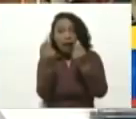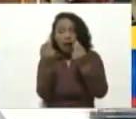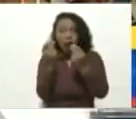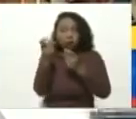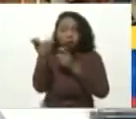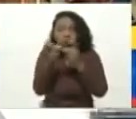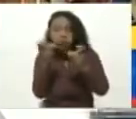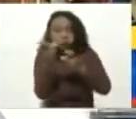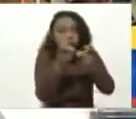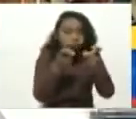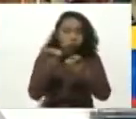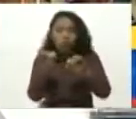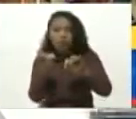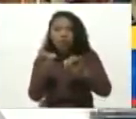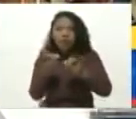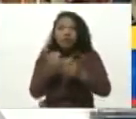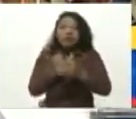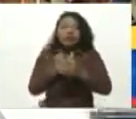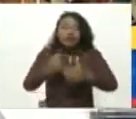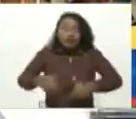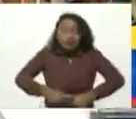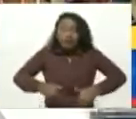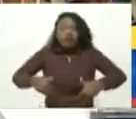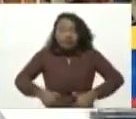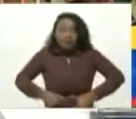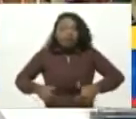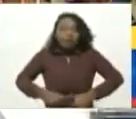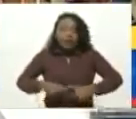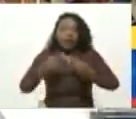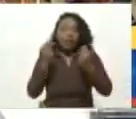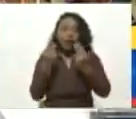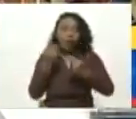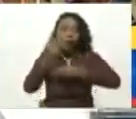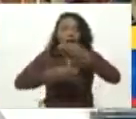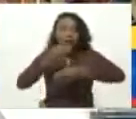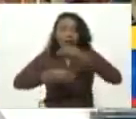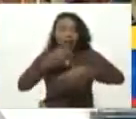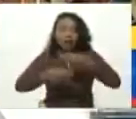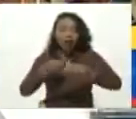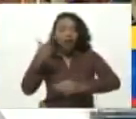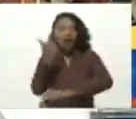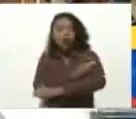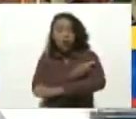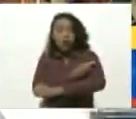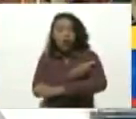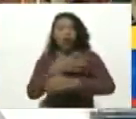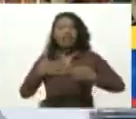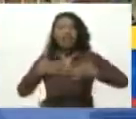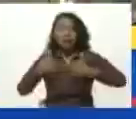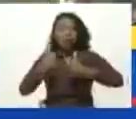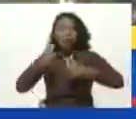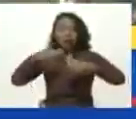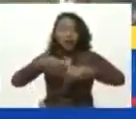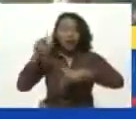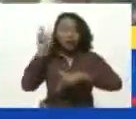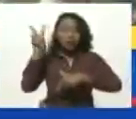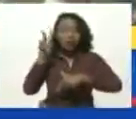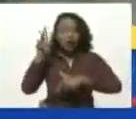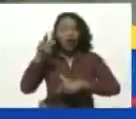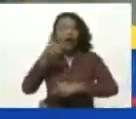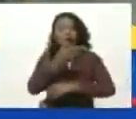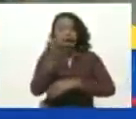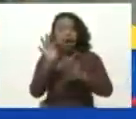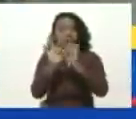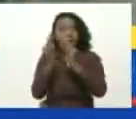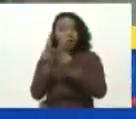recursos, pariendo el dinero para conseguir la vacuna por la salud de Venezuela, la salud de la